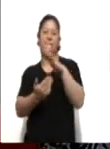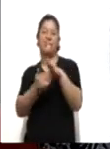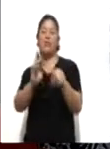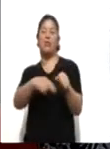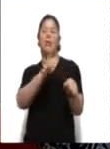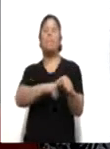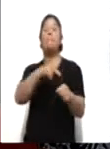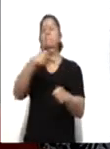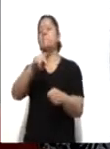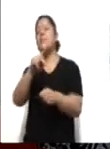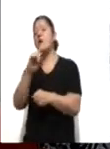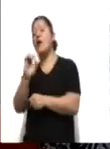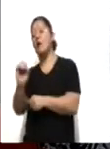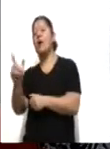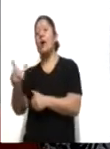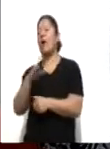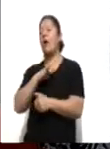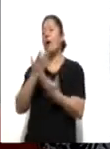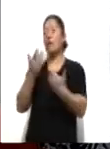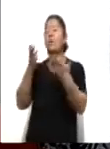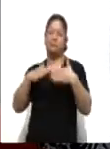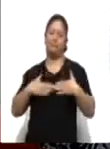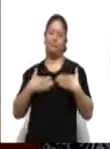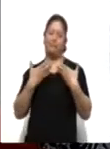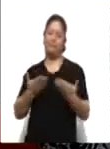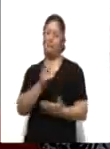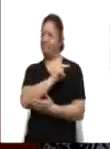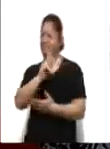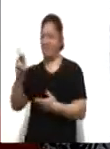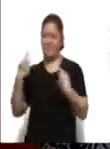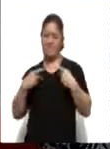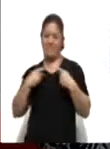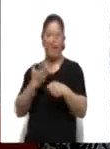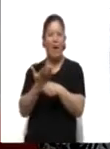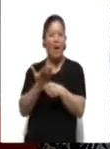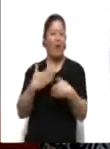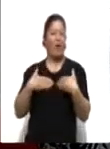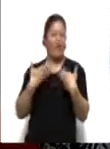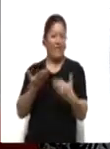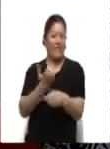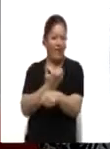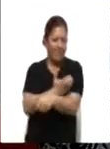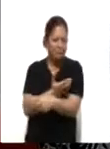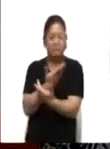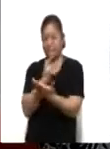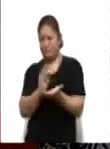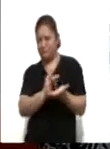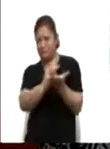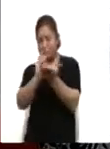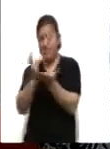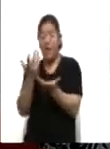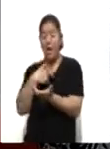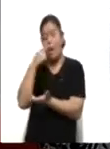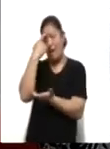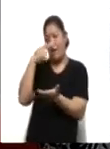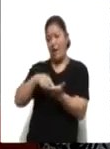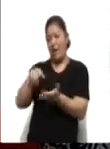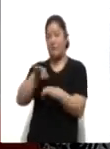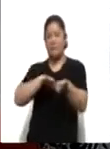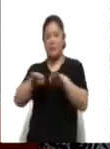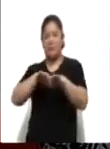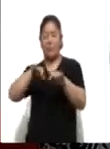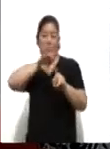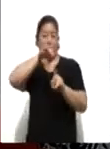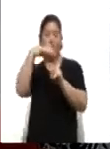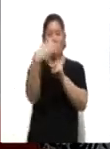ordinarios lo cual agradezco muchísimo la confianza de los compañeros creo que hemos trabajado muy de la mano en el congreso estamos trabajando muy